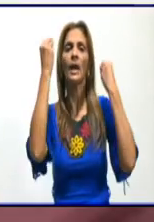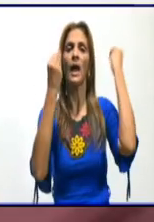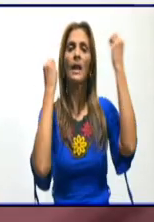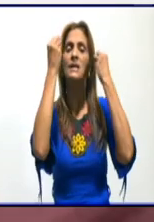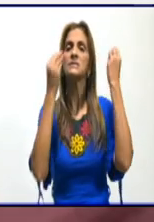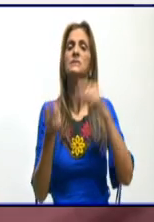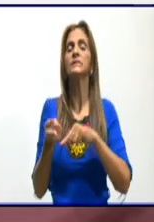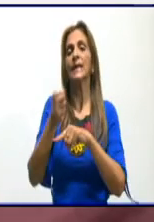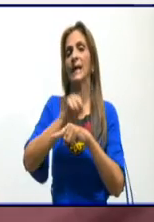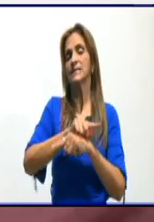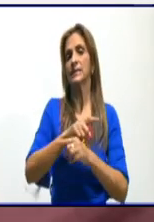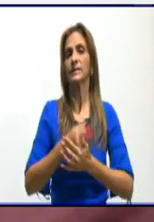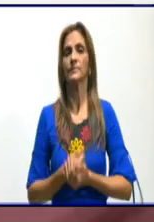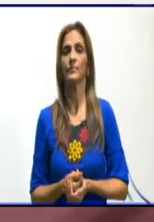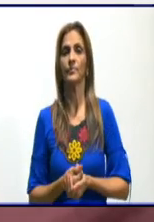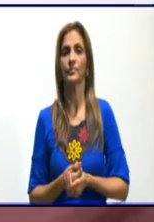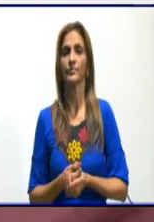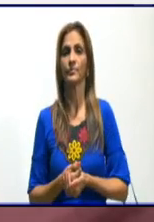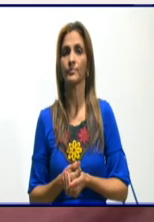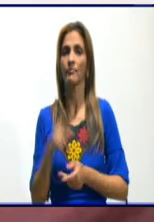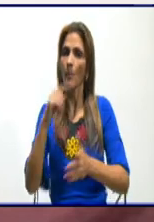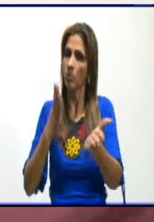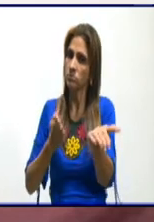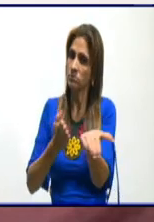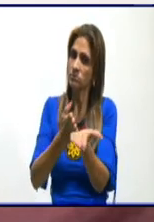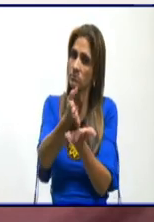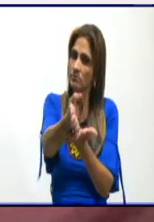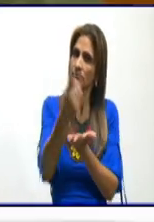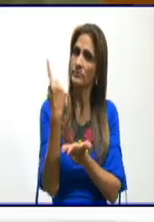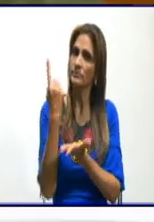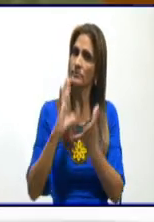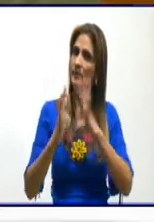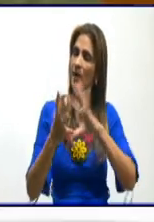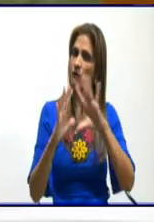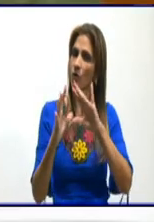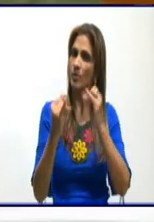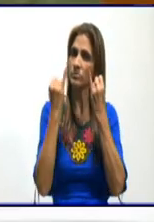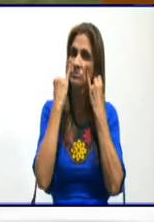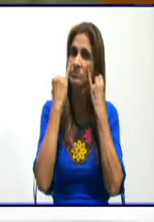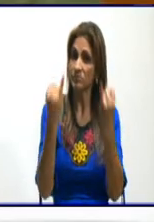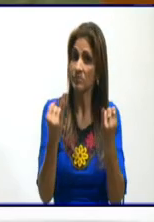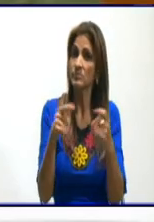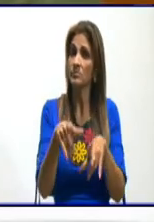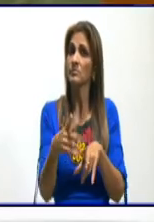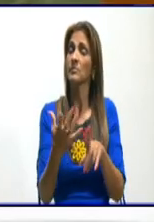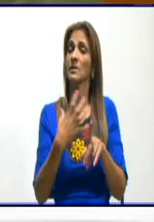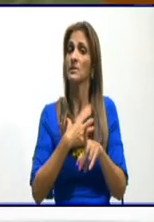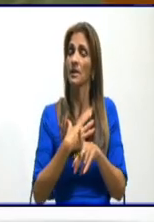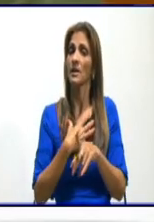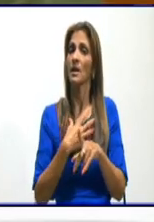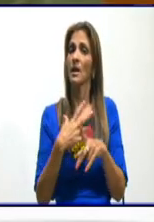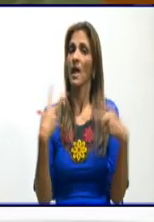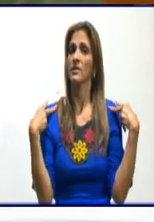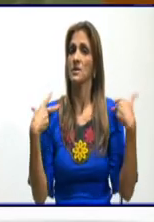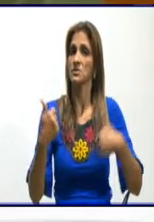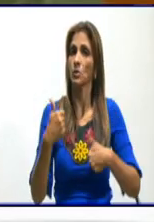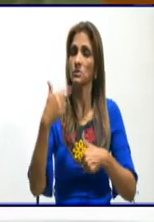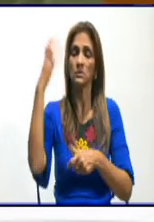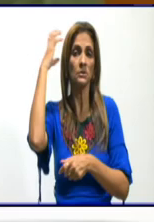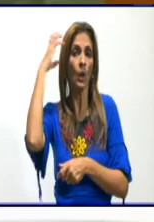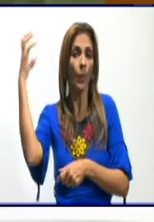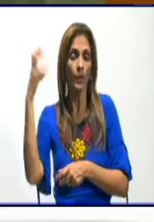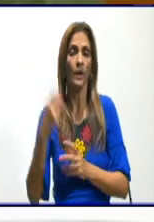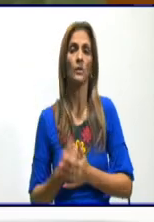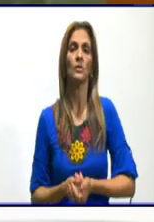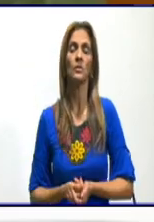tributa un camino a un camino bien identificado bien avalado científicamente yunel y querido pueblo de